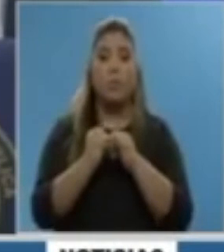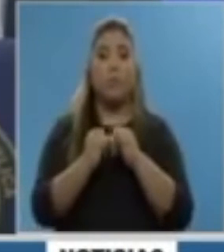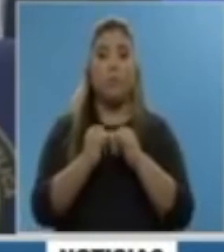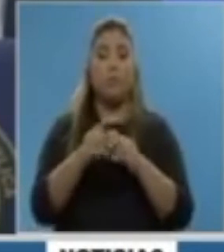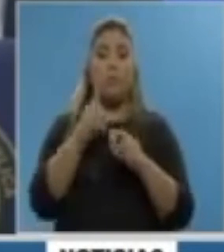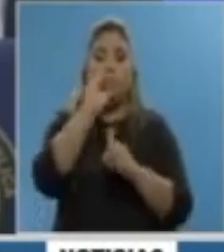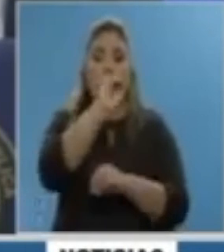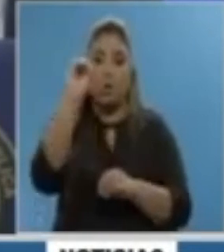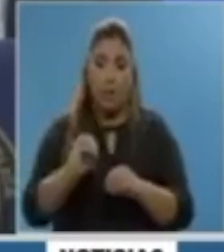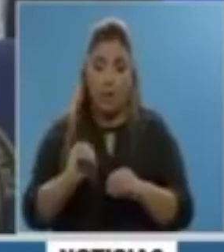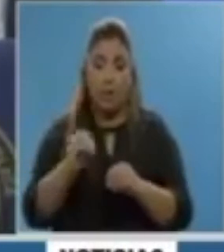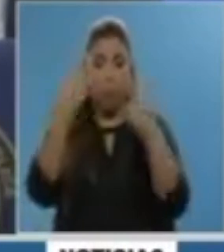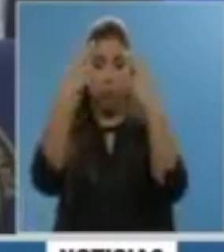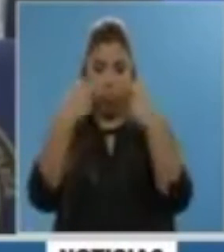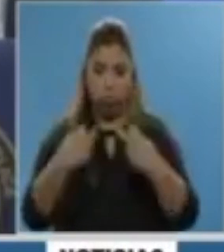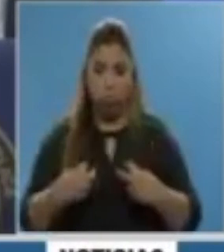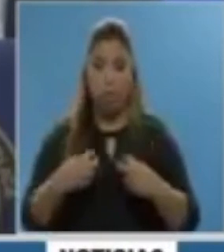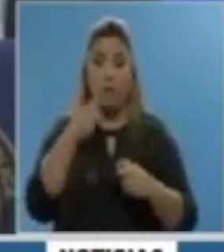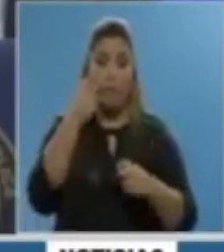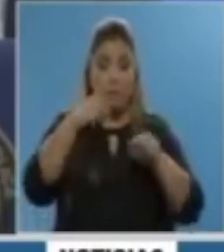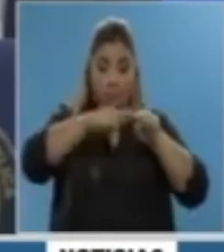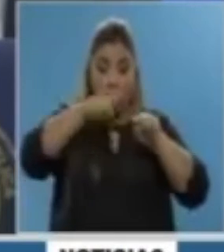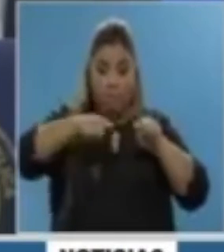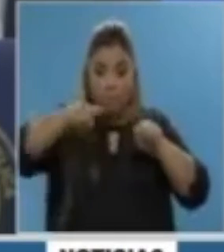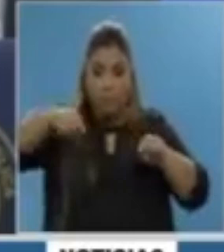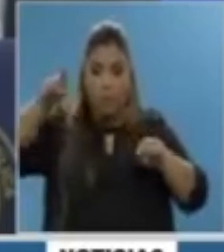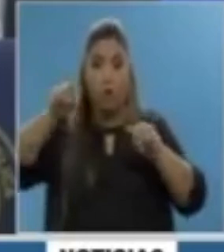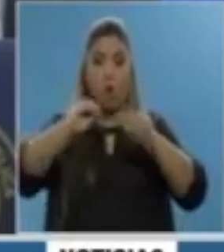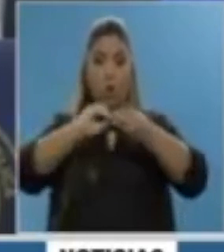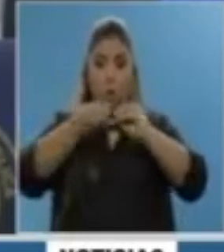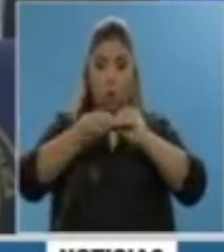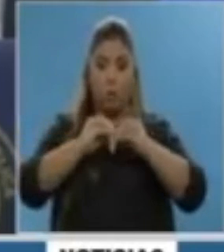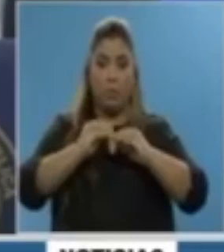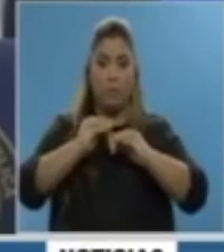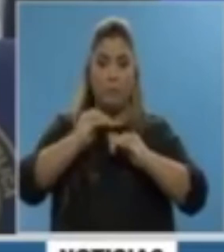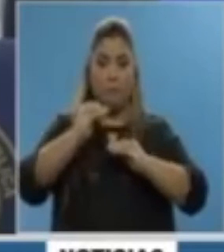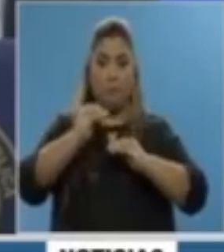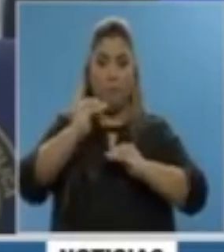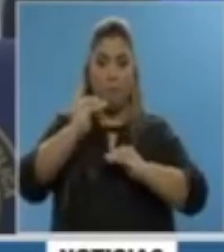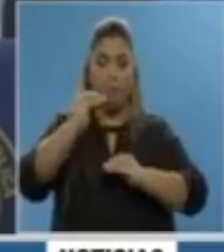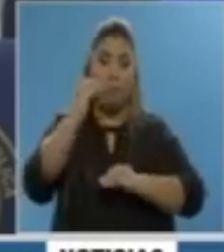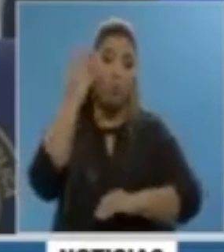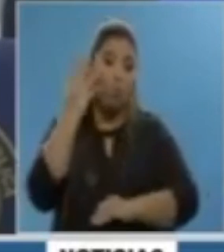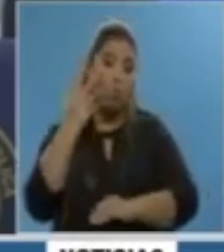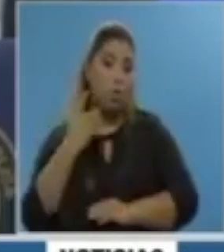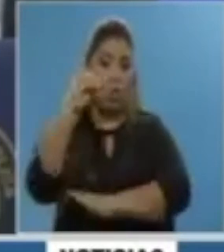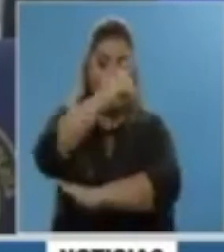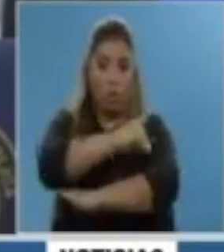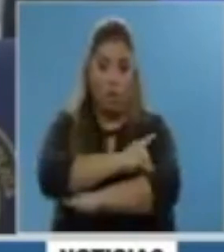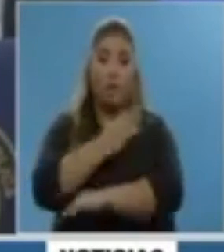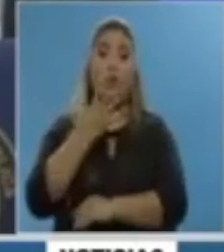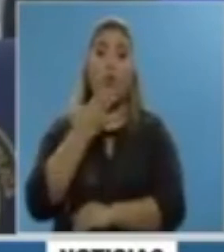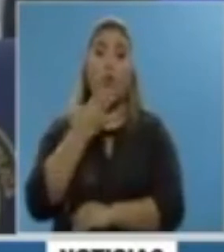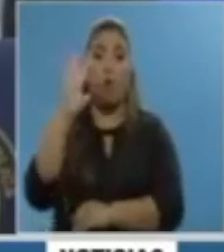porcentaje de pruebas. Lo que ustedes ven en las barras es el número que se ha venido aumentando. Estos son reportes diarios. La línea